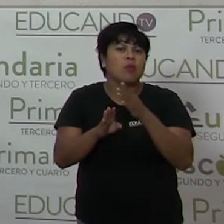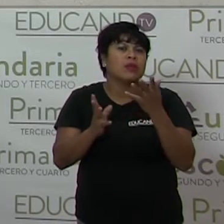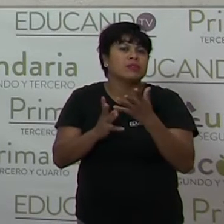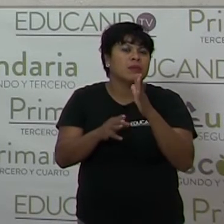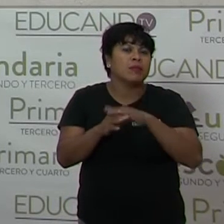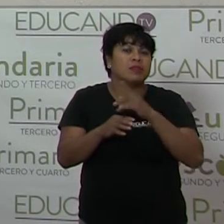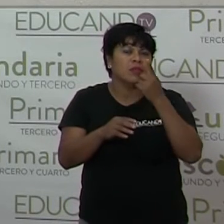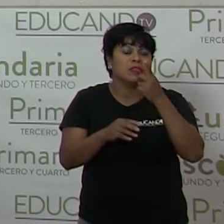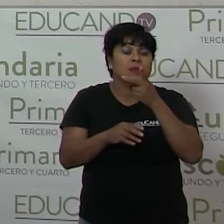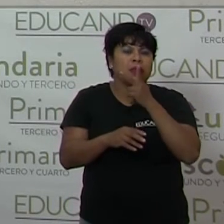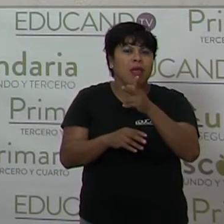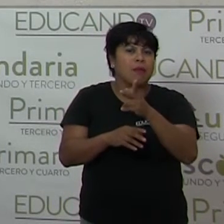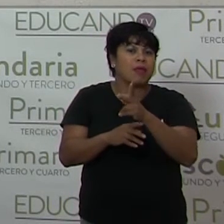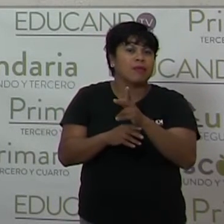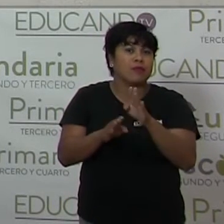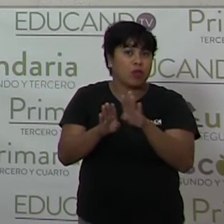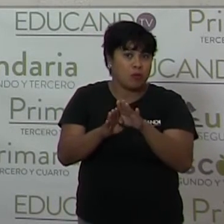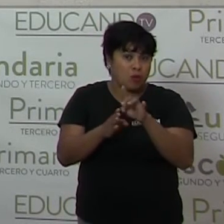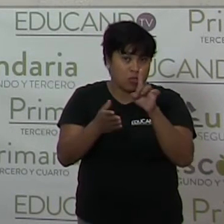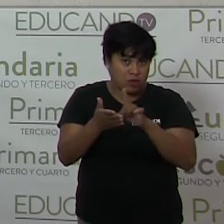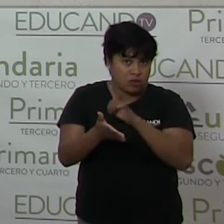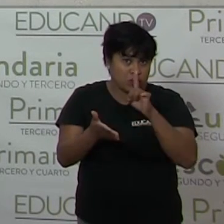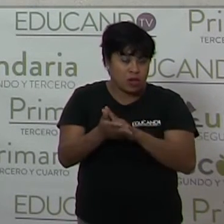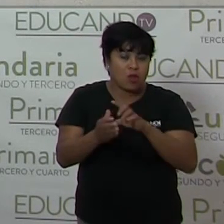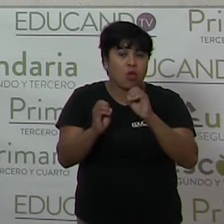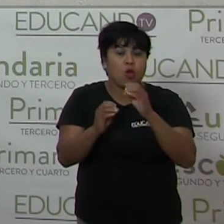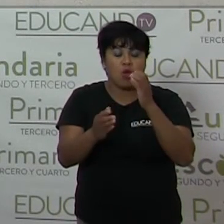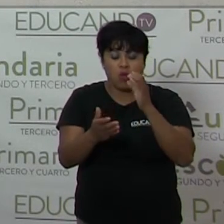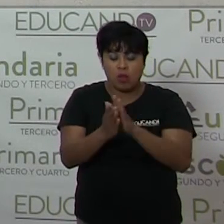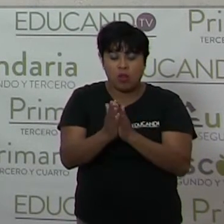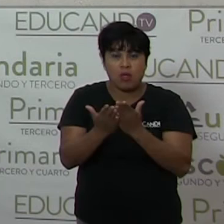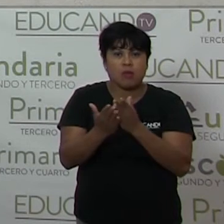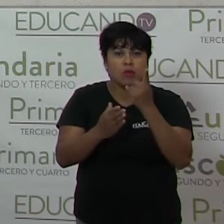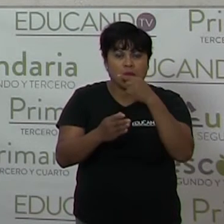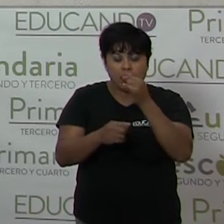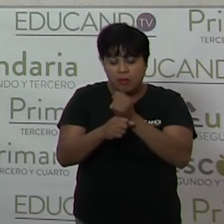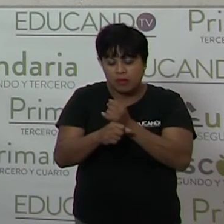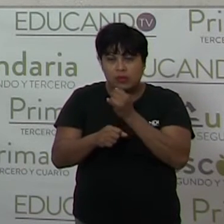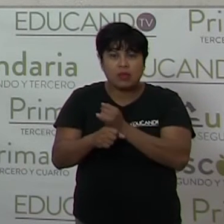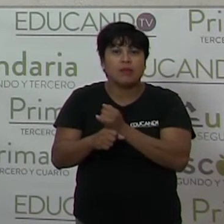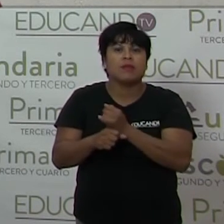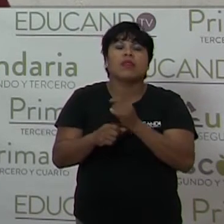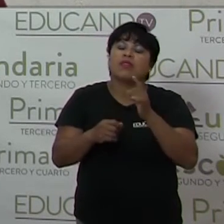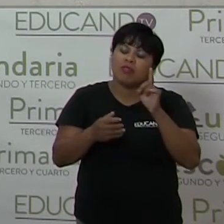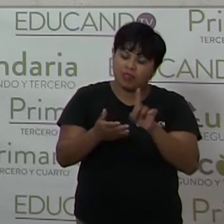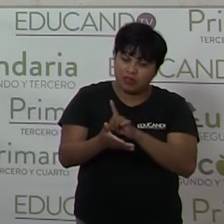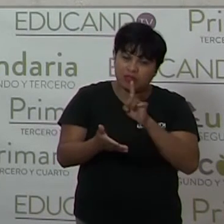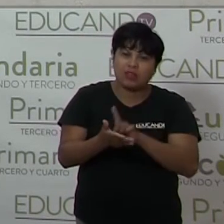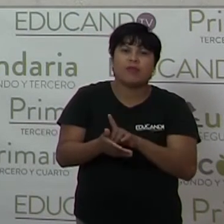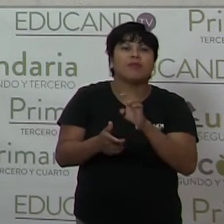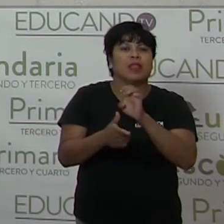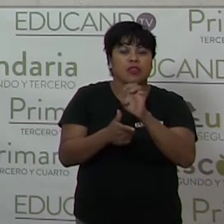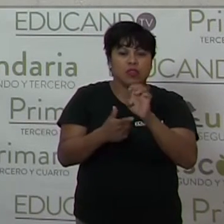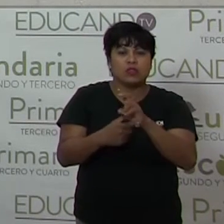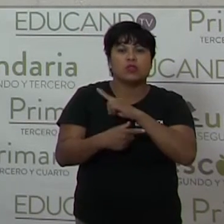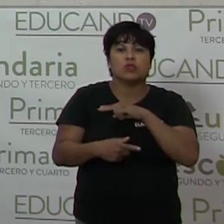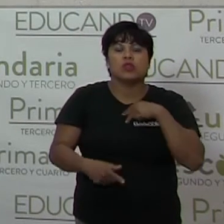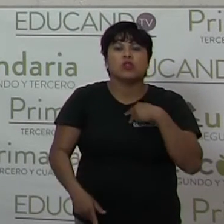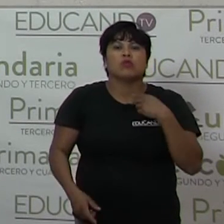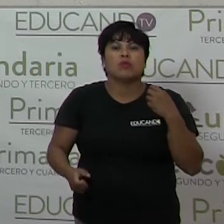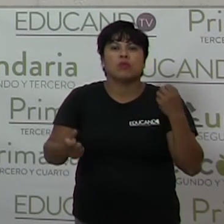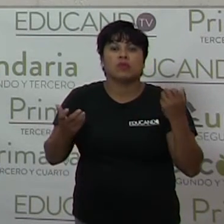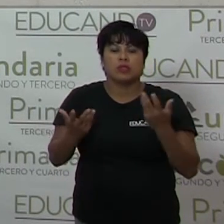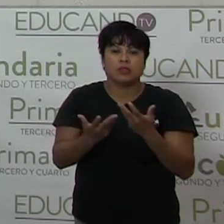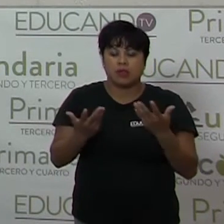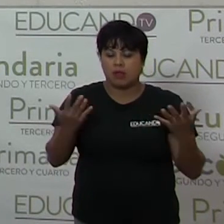fácil reconocer la palabra como diccionarios o libros de consulta diccionarios entonces vamos a